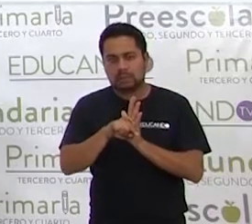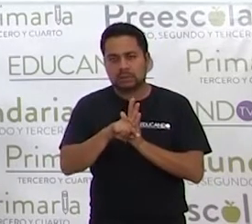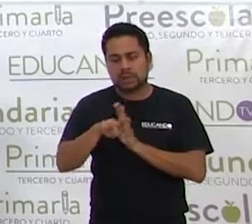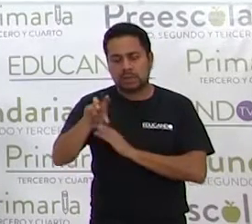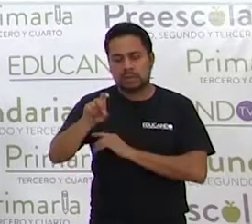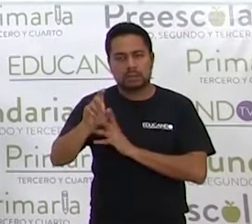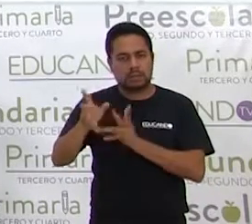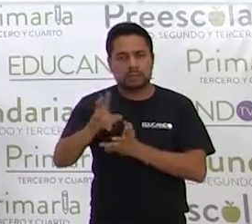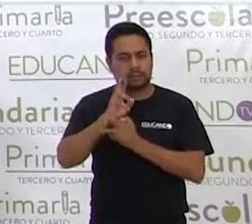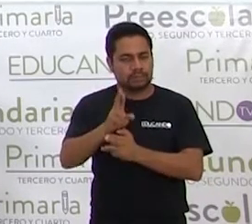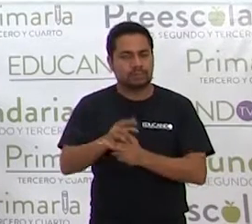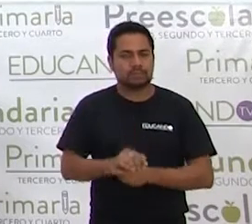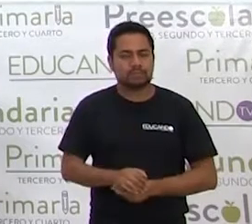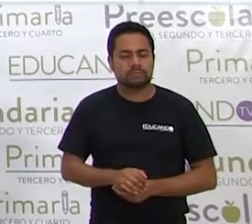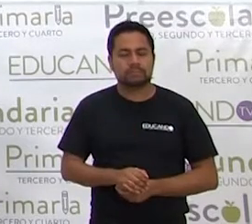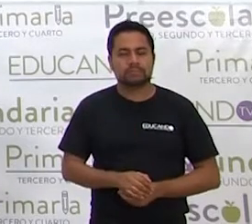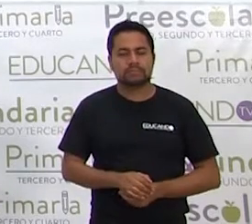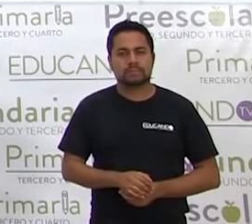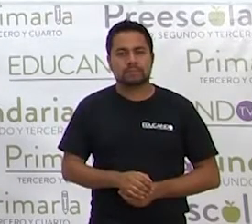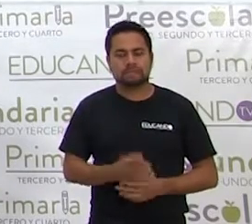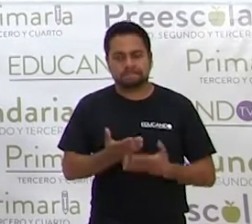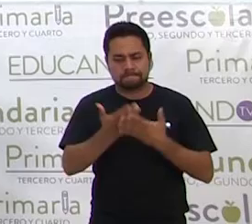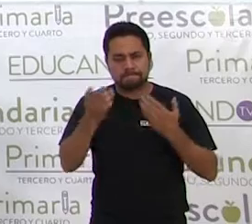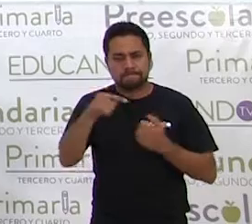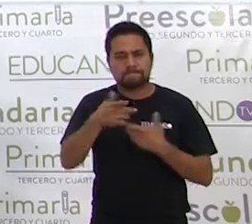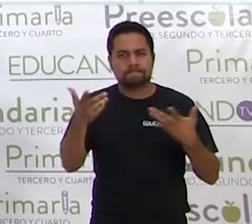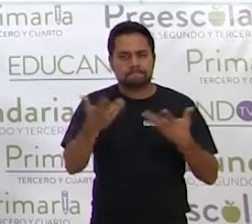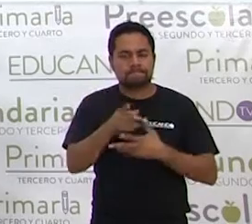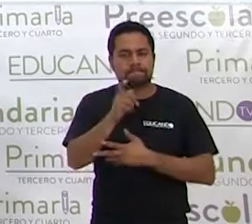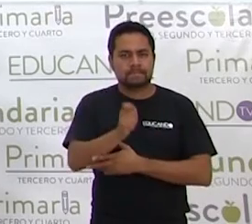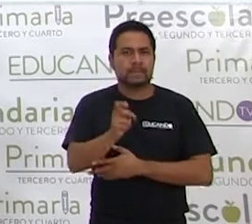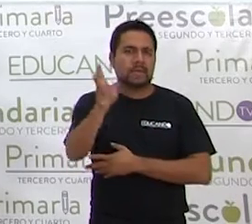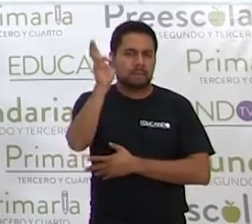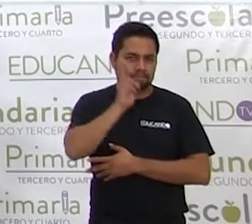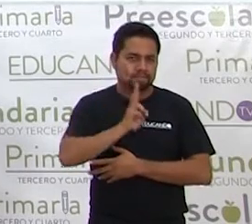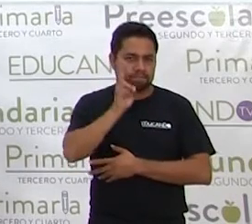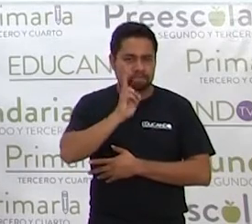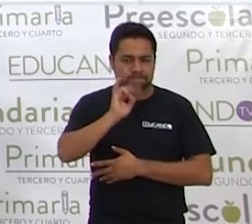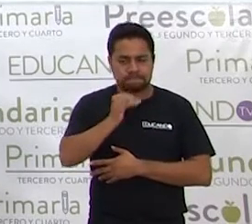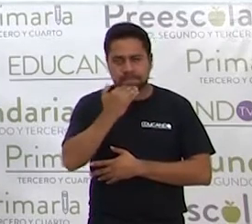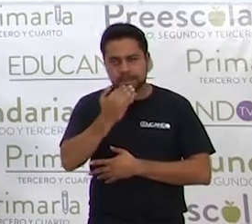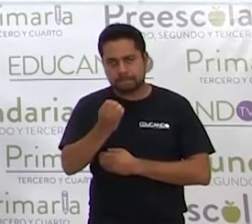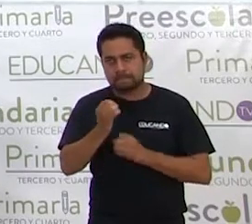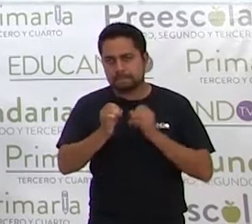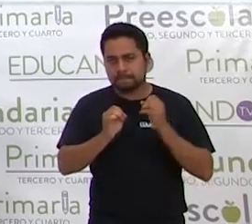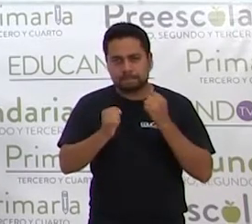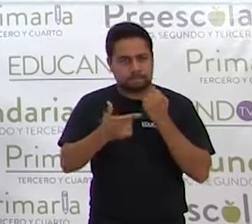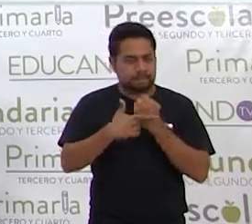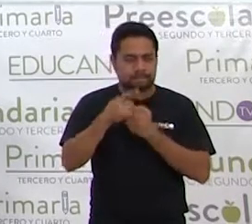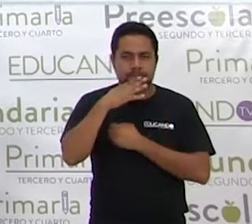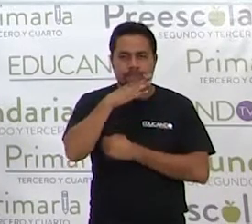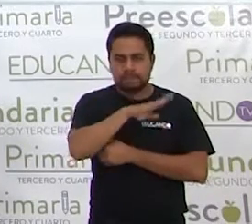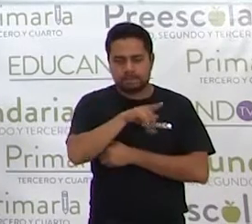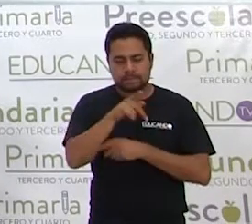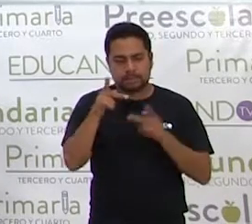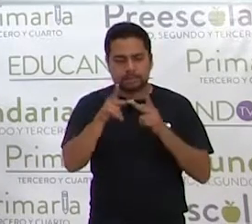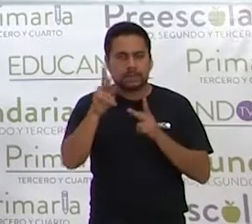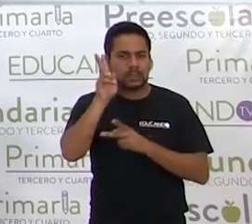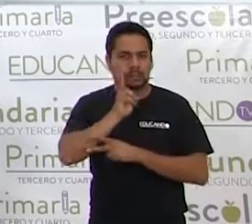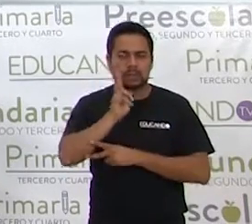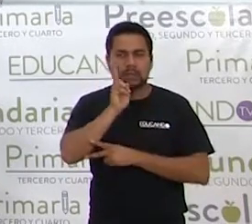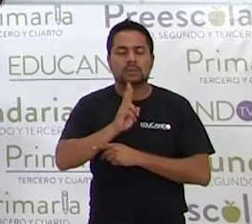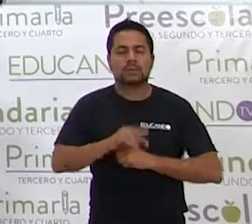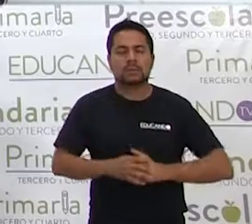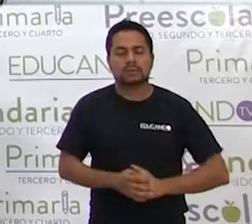30 ahora vamos a hacer la comprobación y vamos a hacer la comprobación y